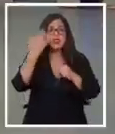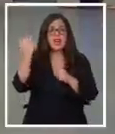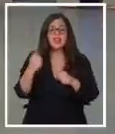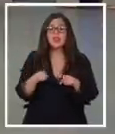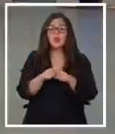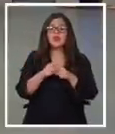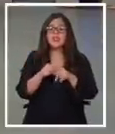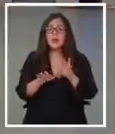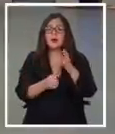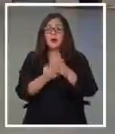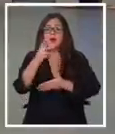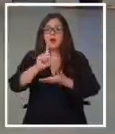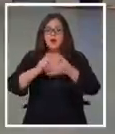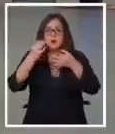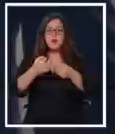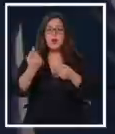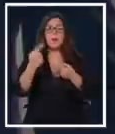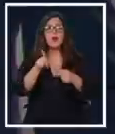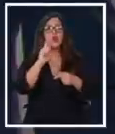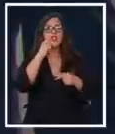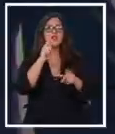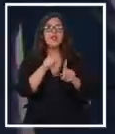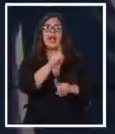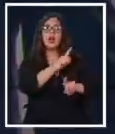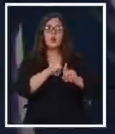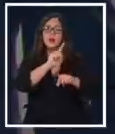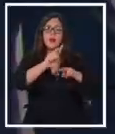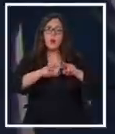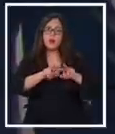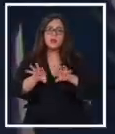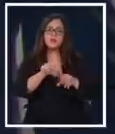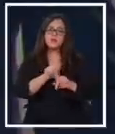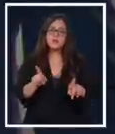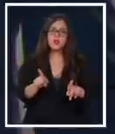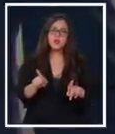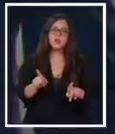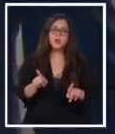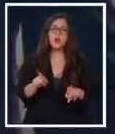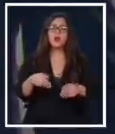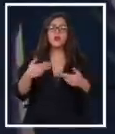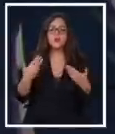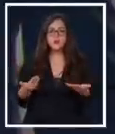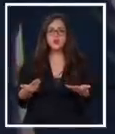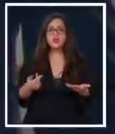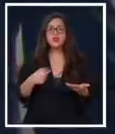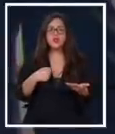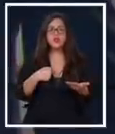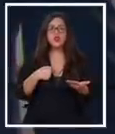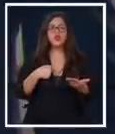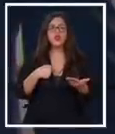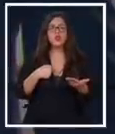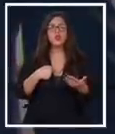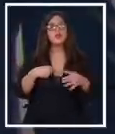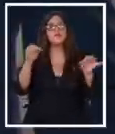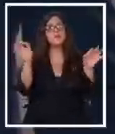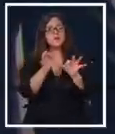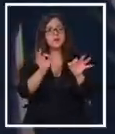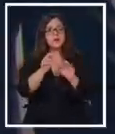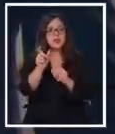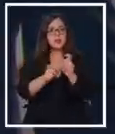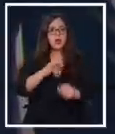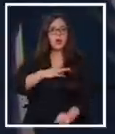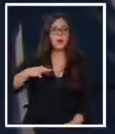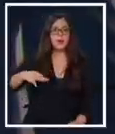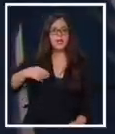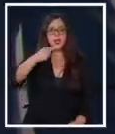pero eso no puede ser excusa para no hacer las cosas y por lo tanto le he instruido a nuestros ministros y ministras